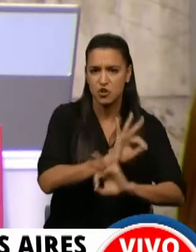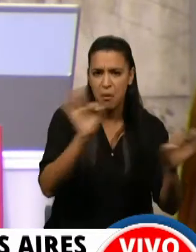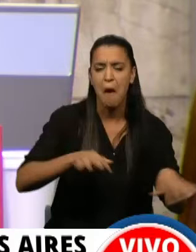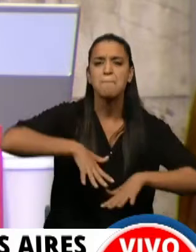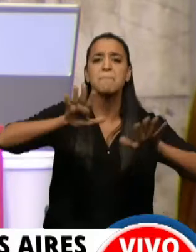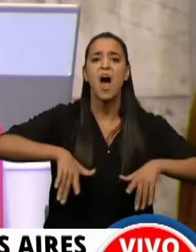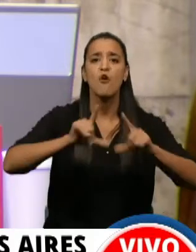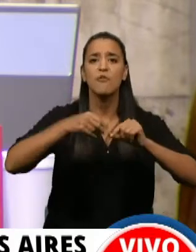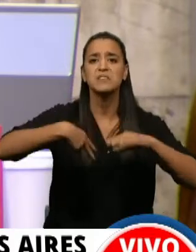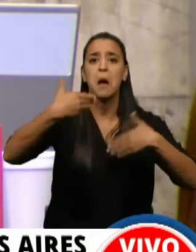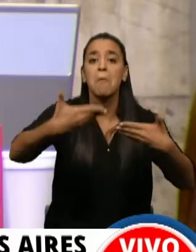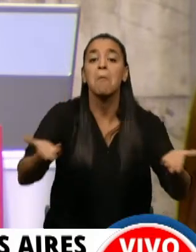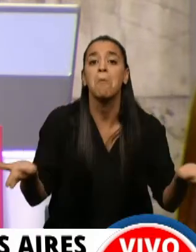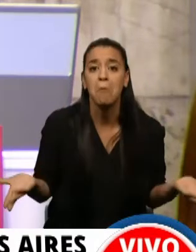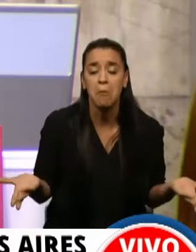sin fecha.